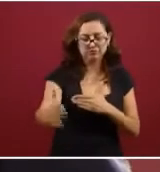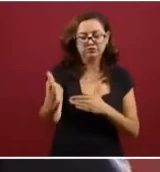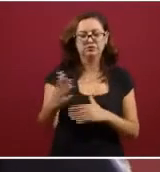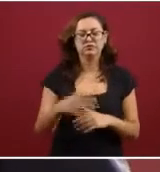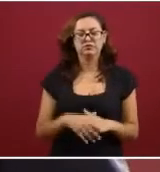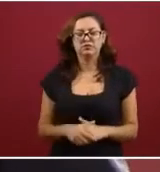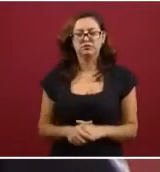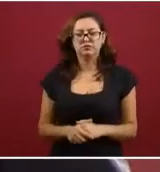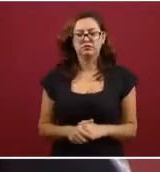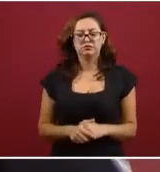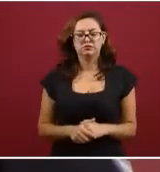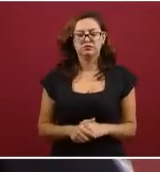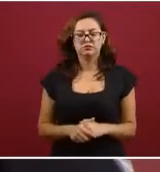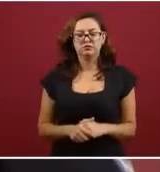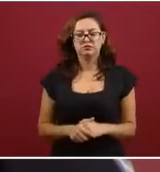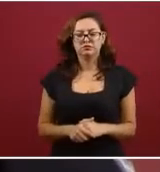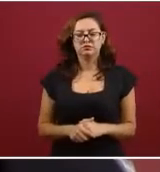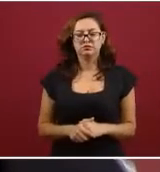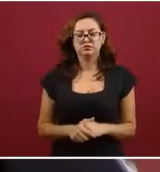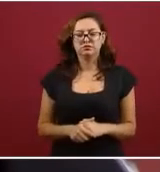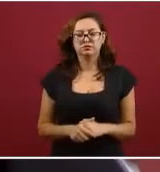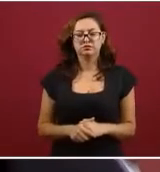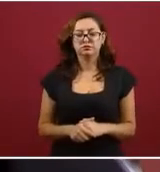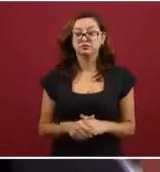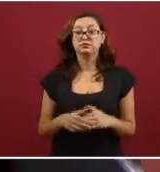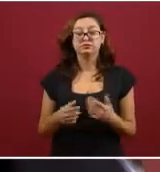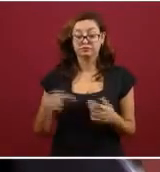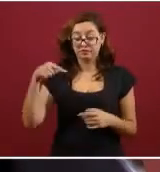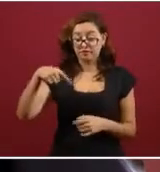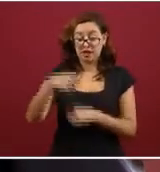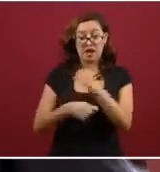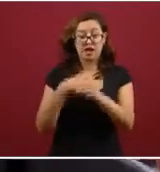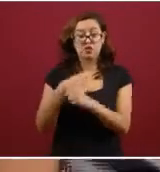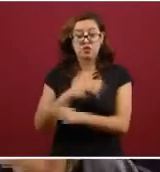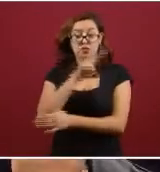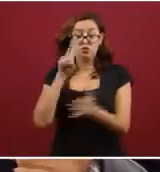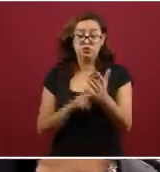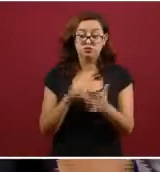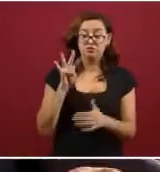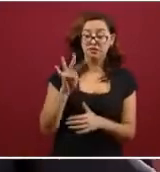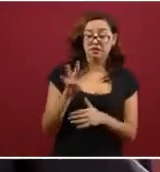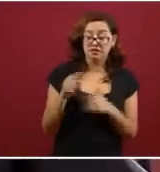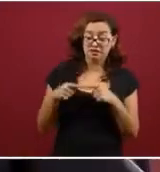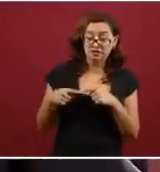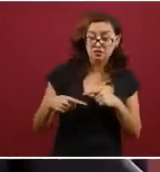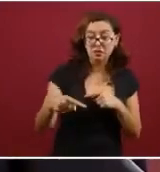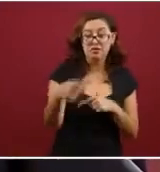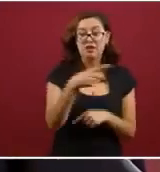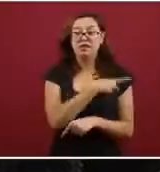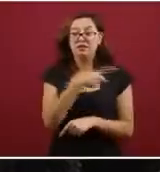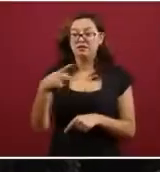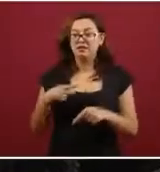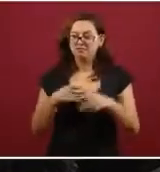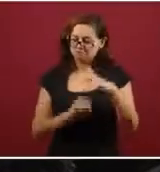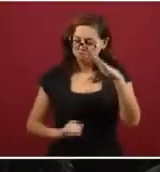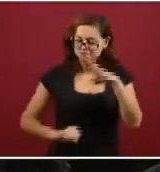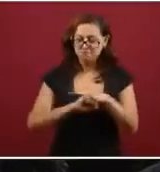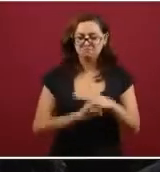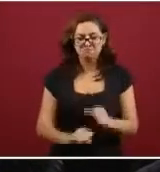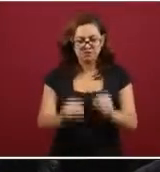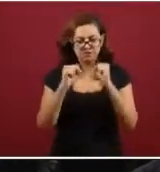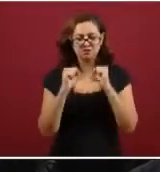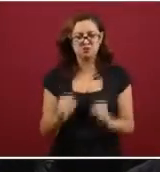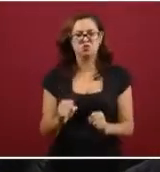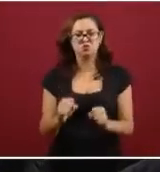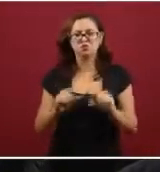que antes de que termine este año queremos dejar sentadas las bases para